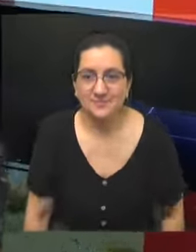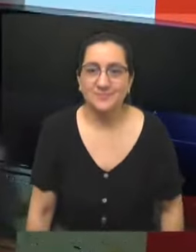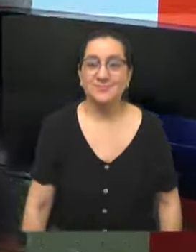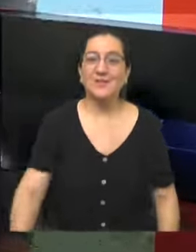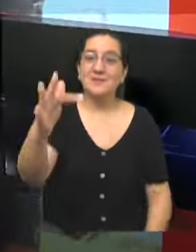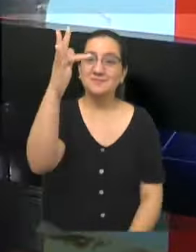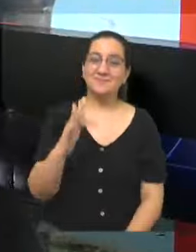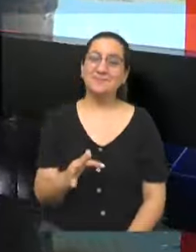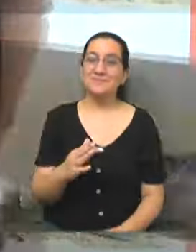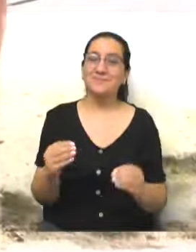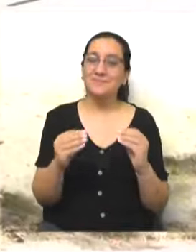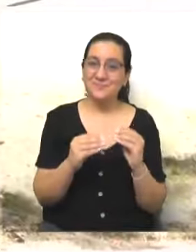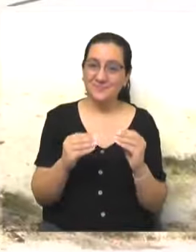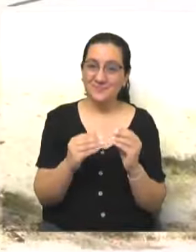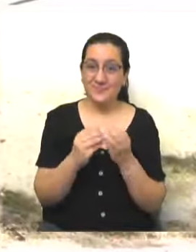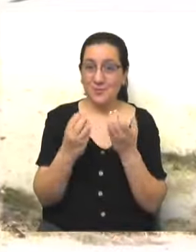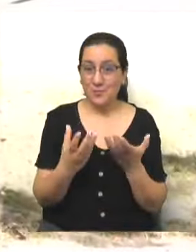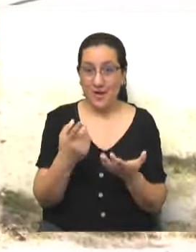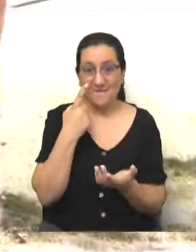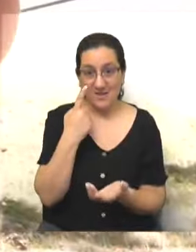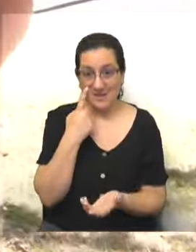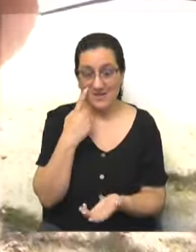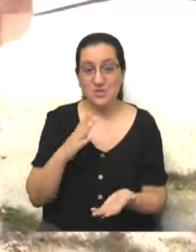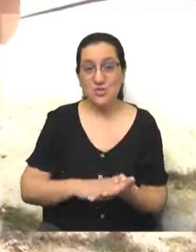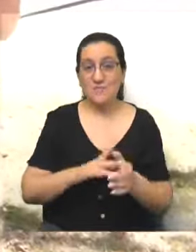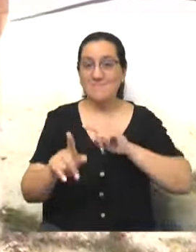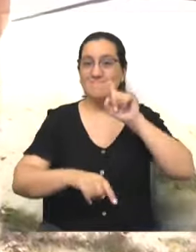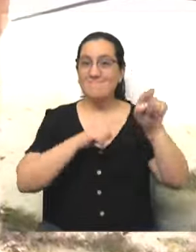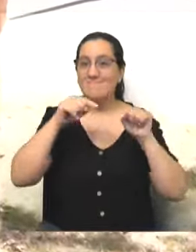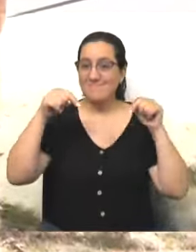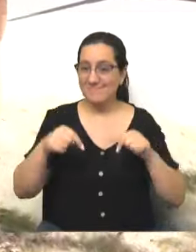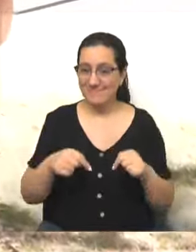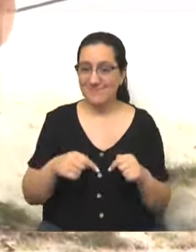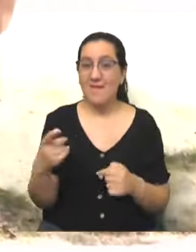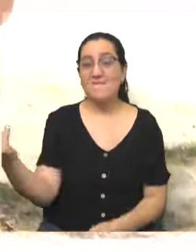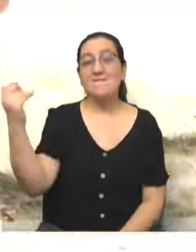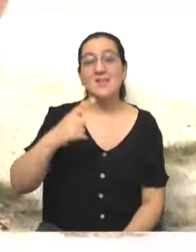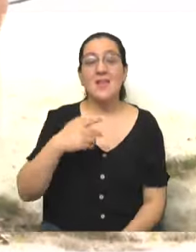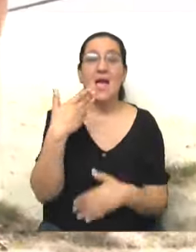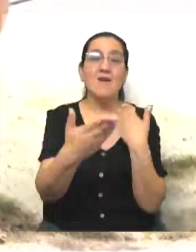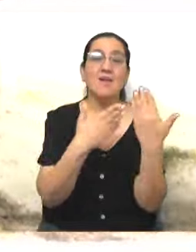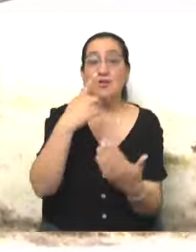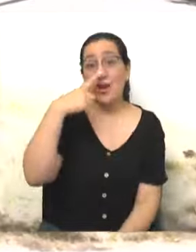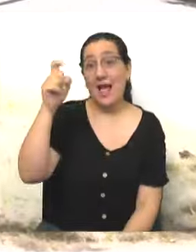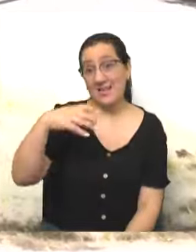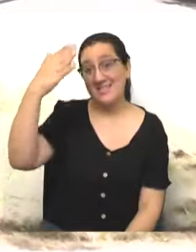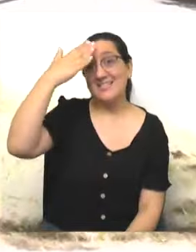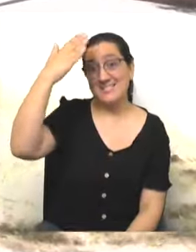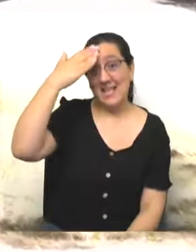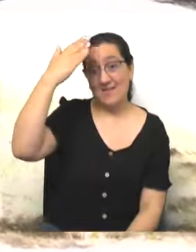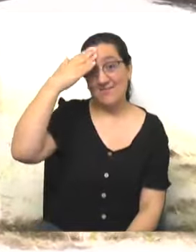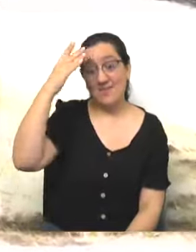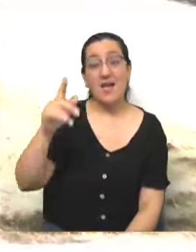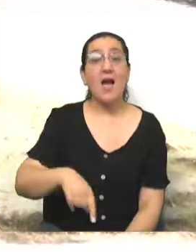Marcelo, querido compañero. Bueno, a ver, a propósito de la consigna del día de hoy, me vine a hablar con alguien que sabe, Marcelo. ¿A